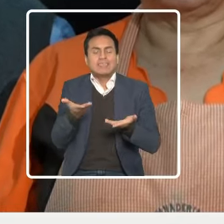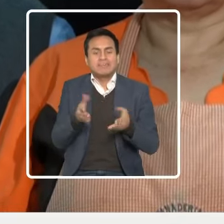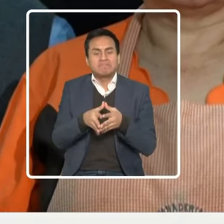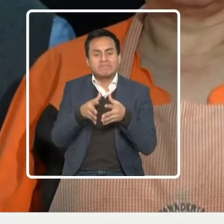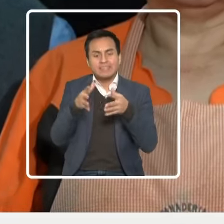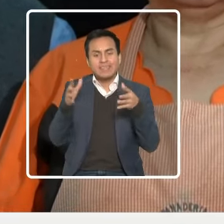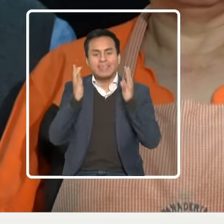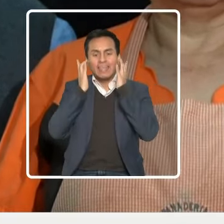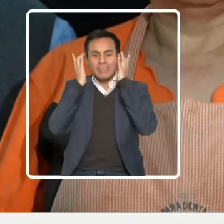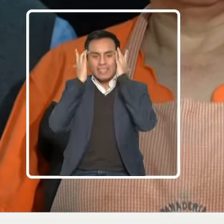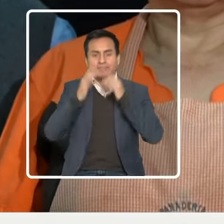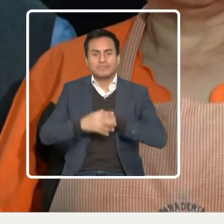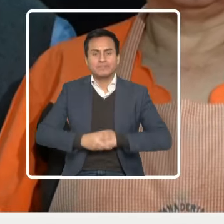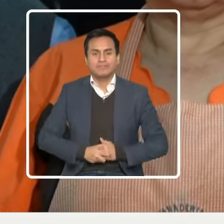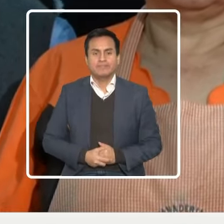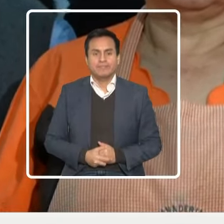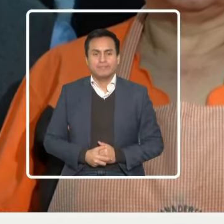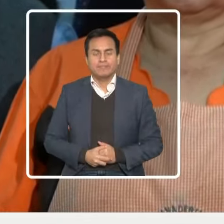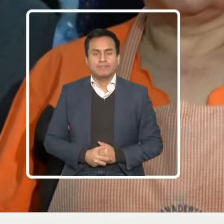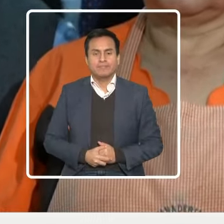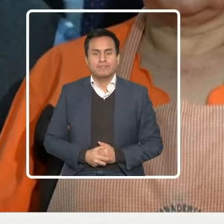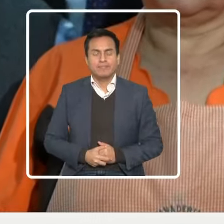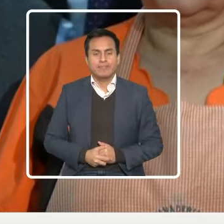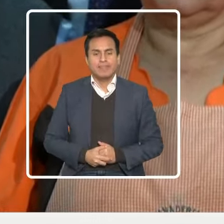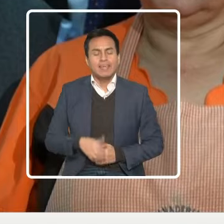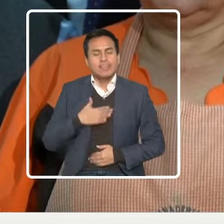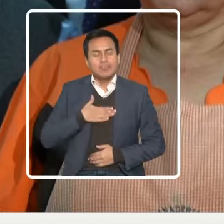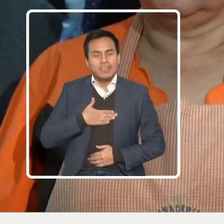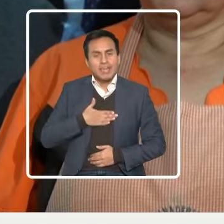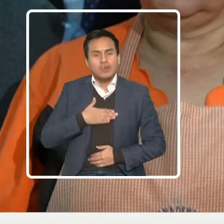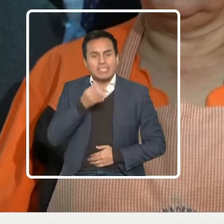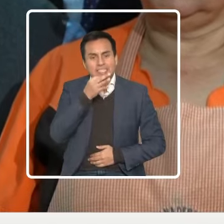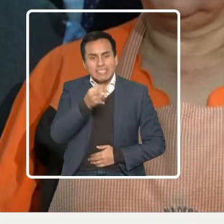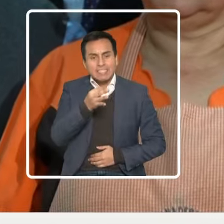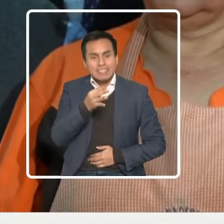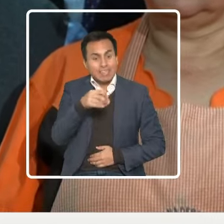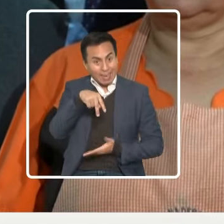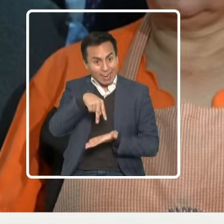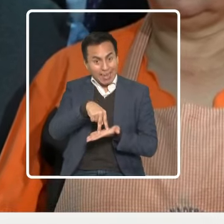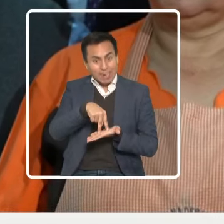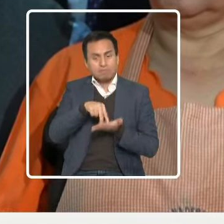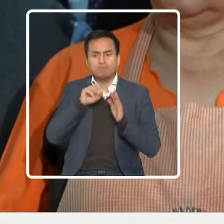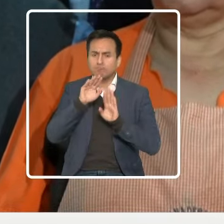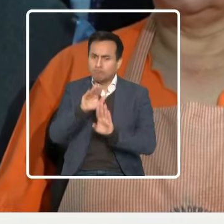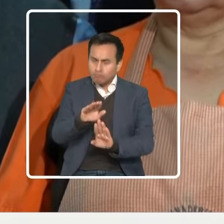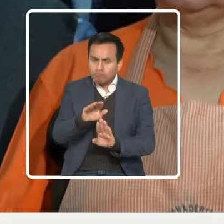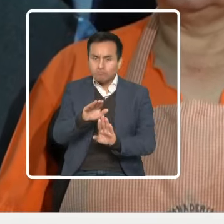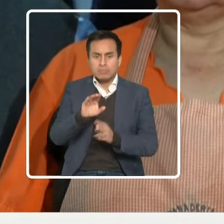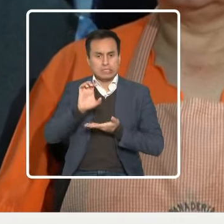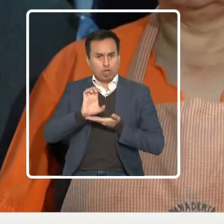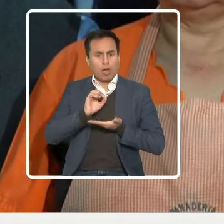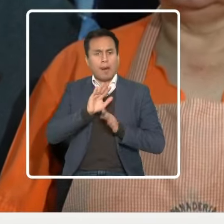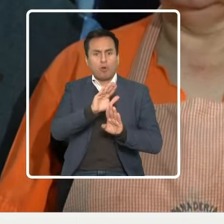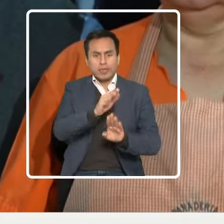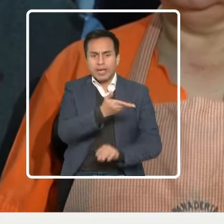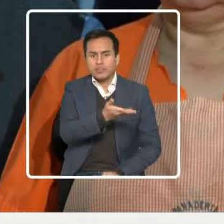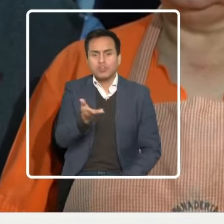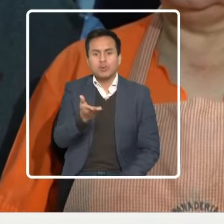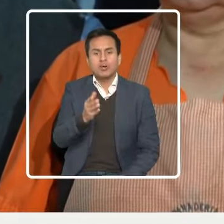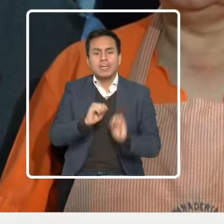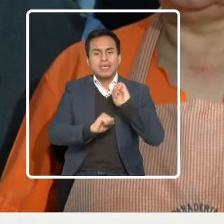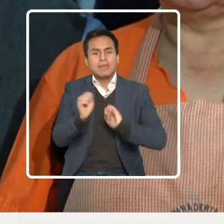tanta alegría. Y quiero decirles que estamos acá apoyando desde el Estado a